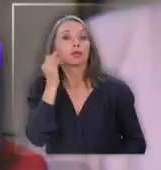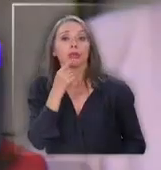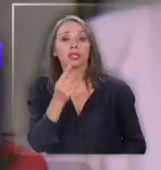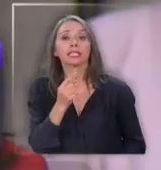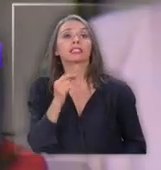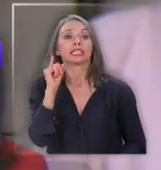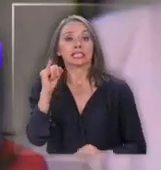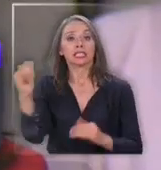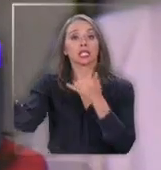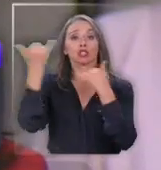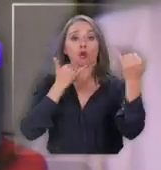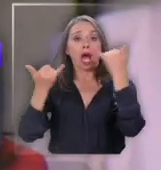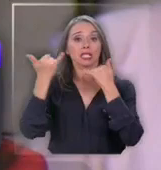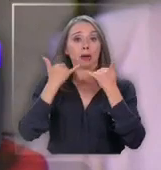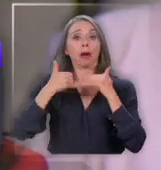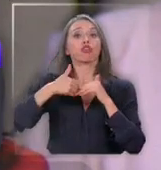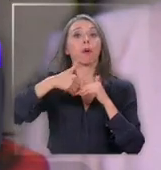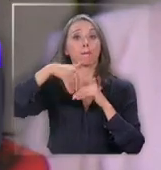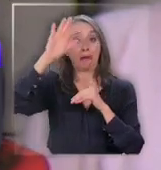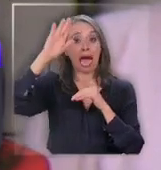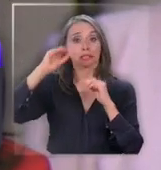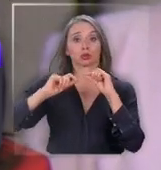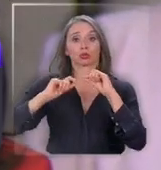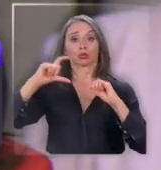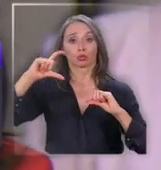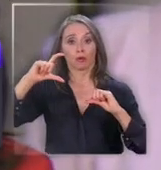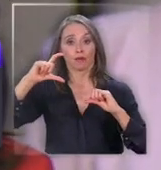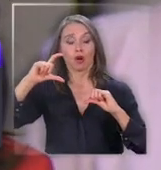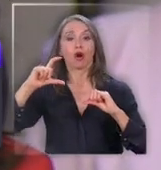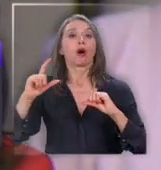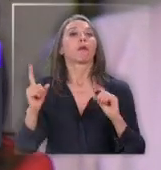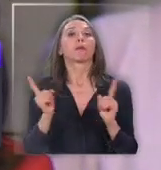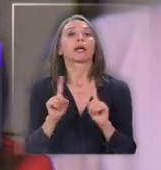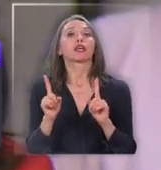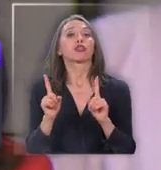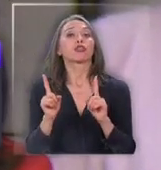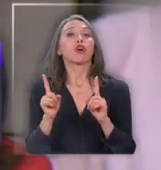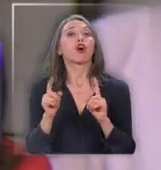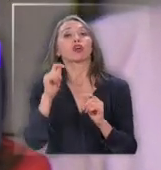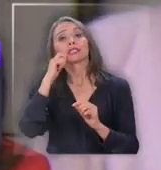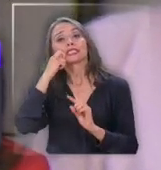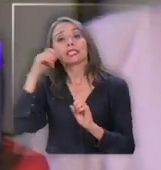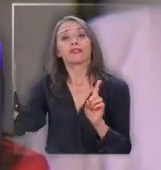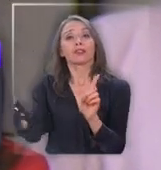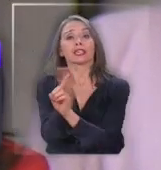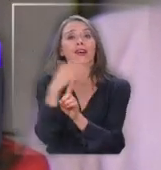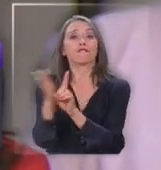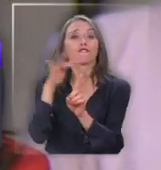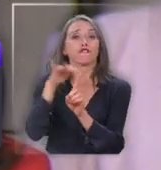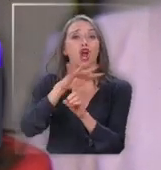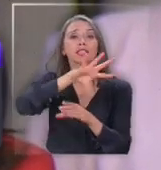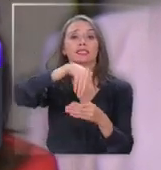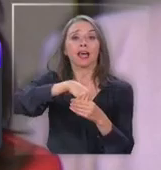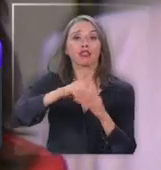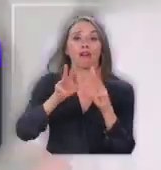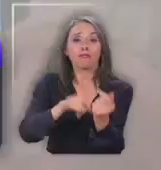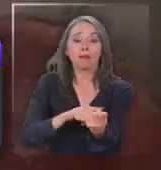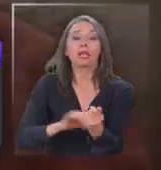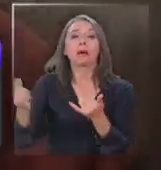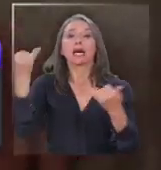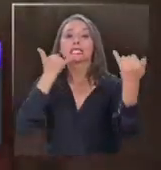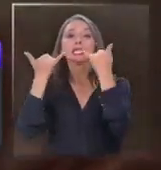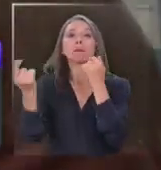llamadas han aumentado, pero no necesariamente dando cuenta de situaciones de violencia intrafamiliar, sino que más bien de